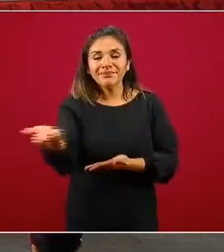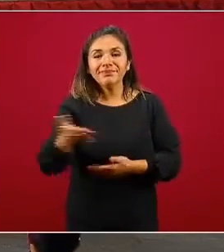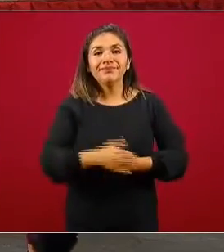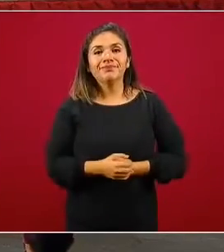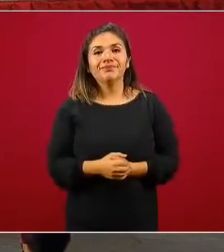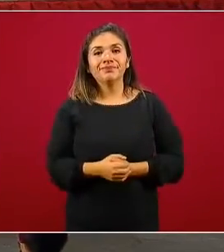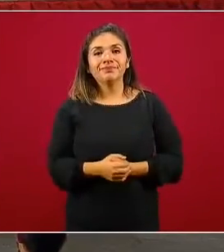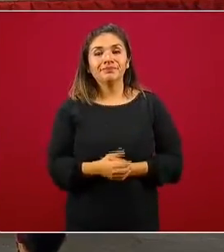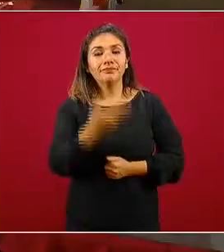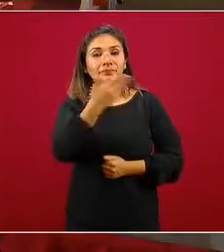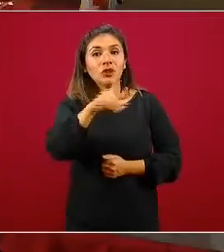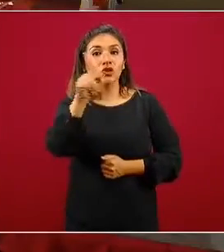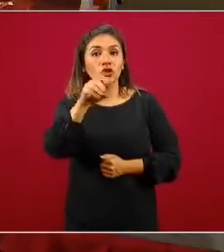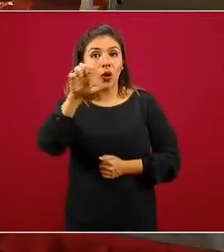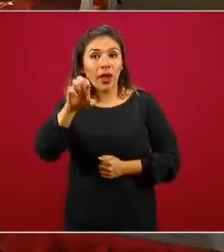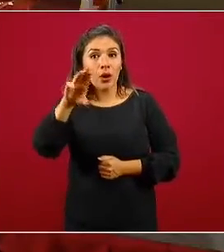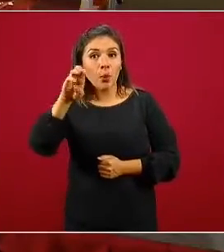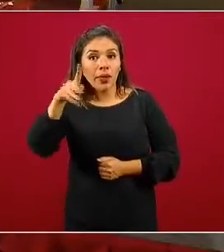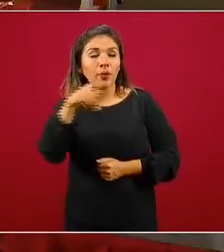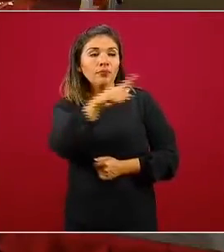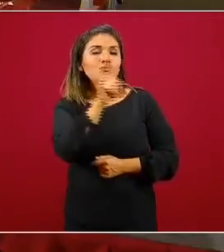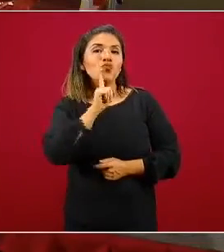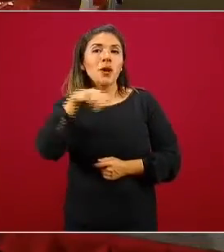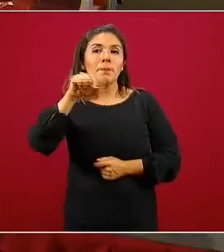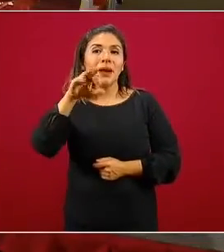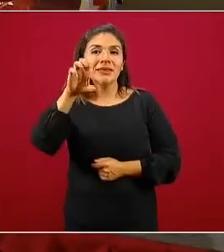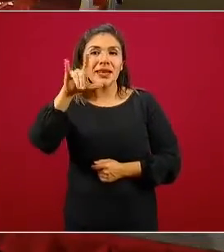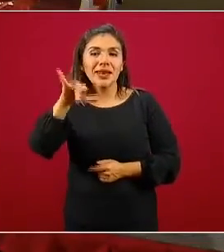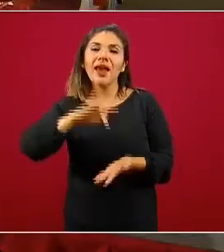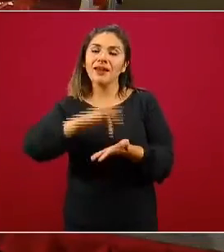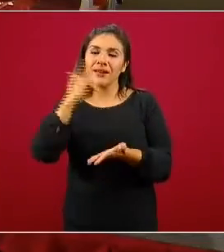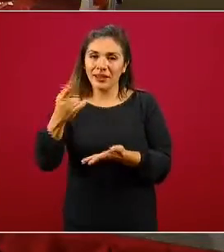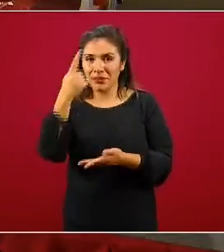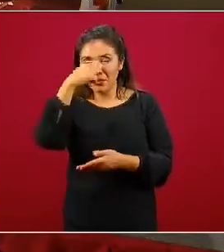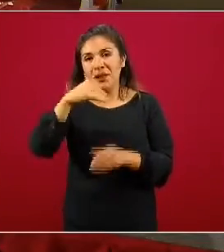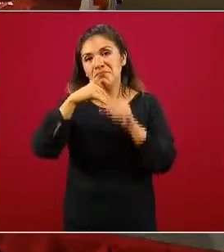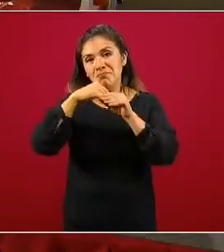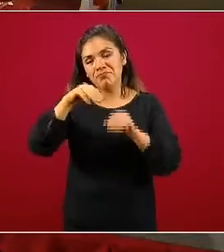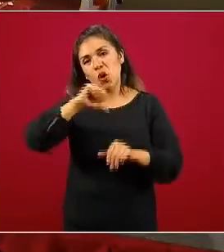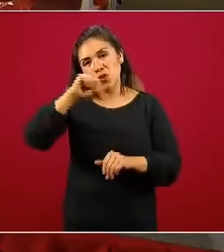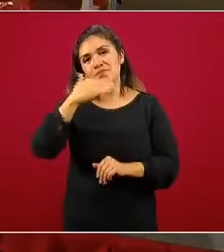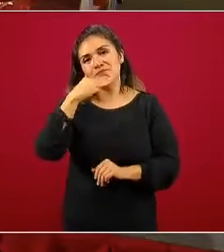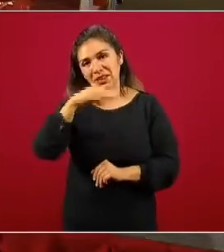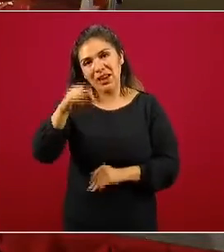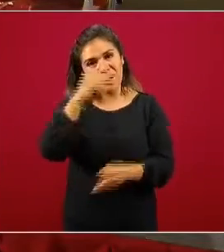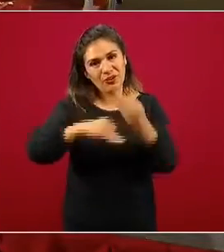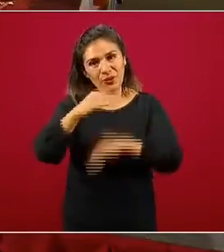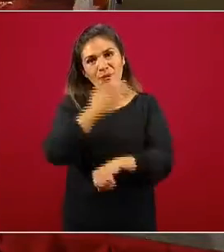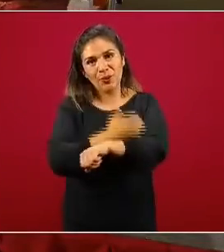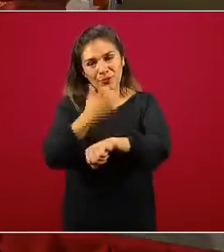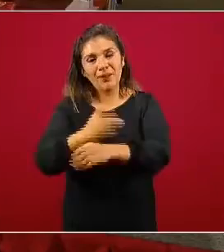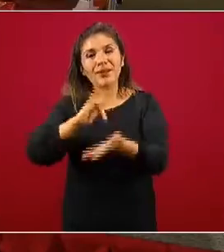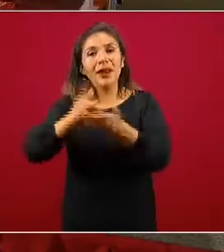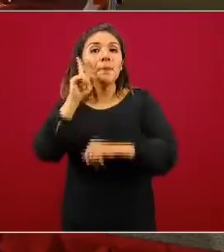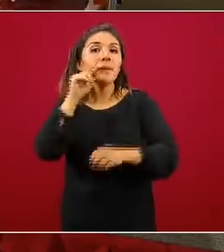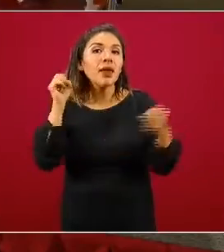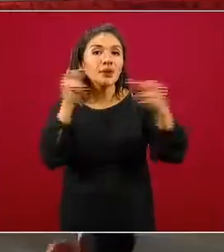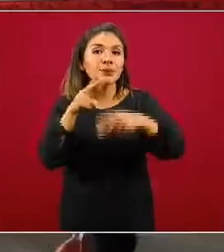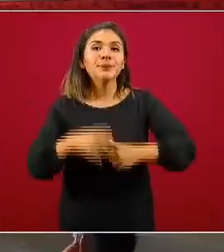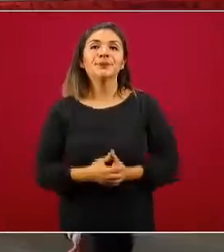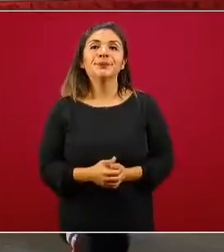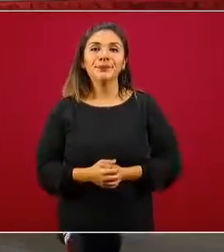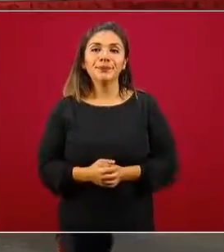Robledo. Marcelina, muchas gracias por acompañarnos y dar este importante mensaje. Compañeros José Luis y Ricardo, nos vemos mañana.